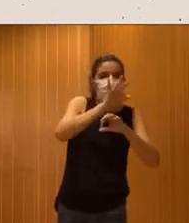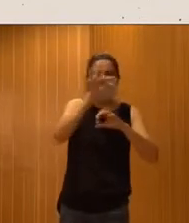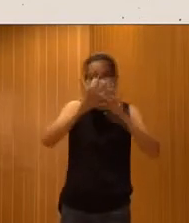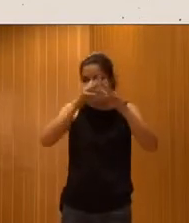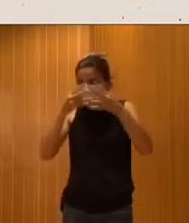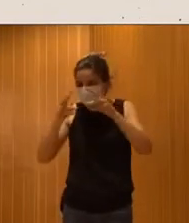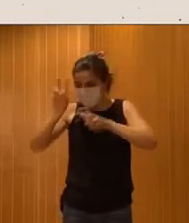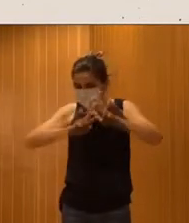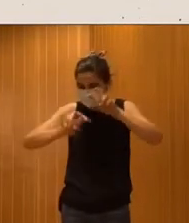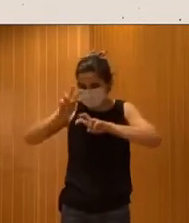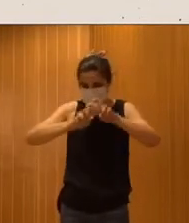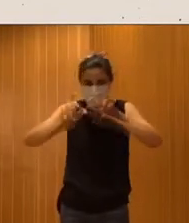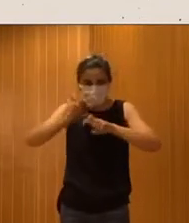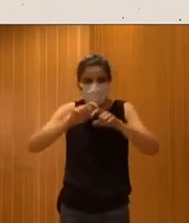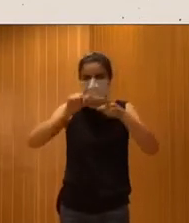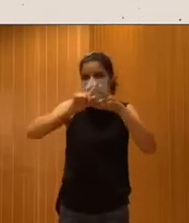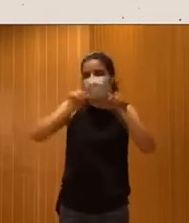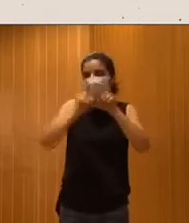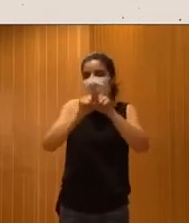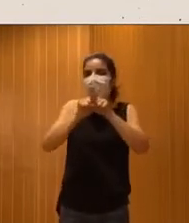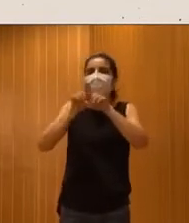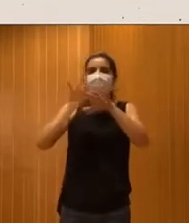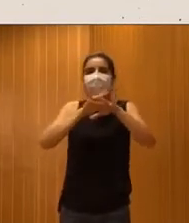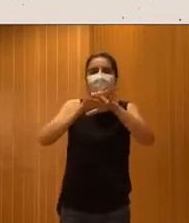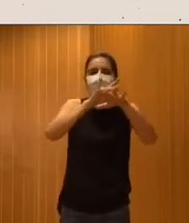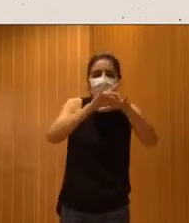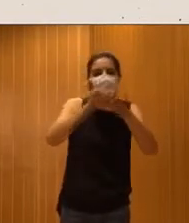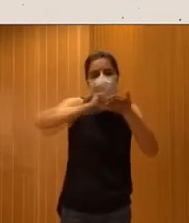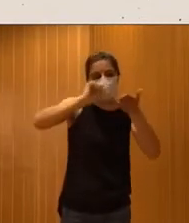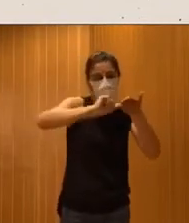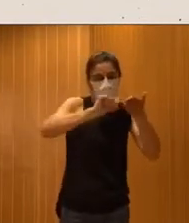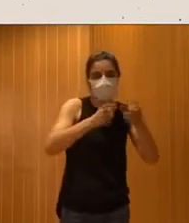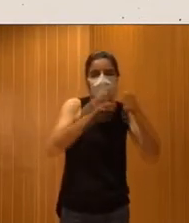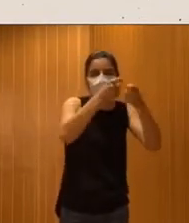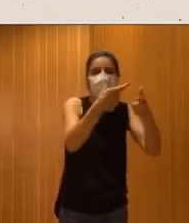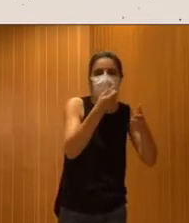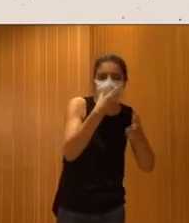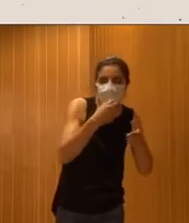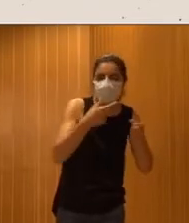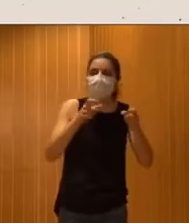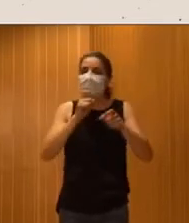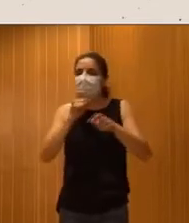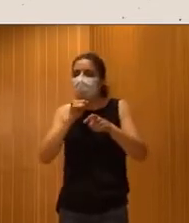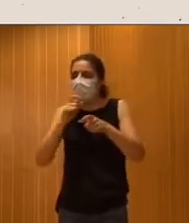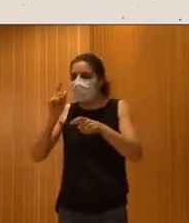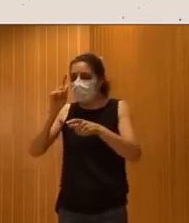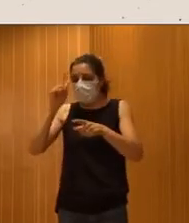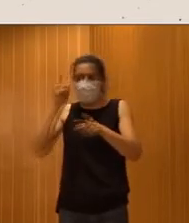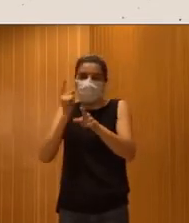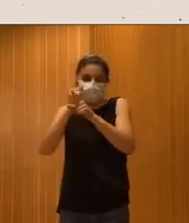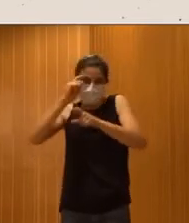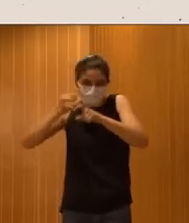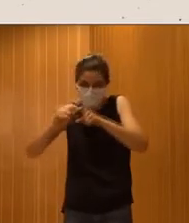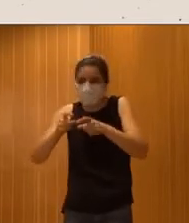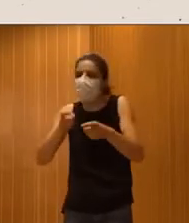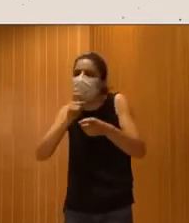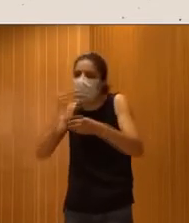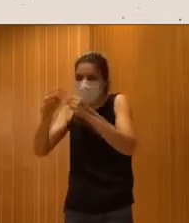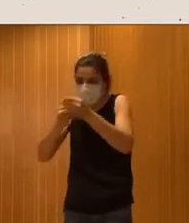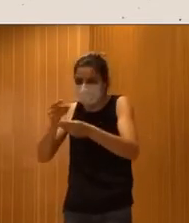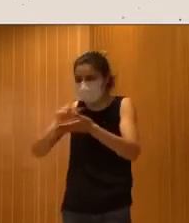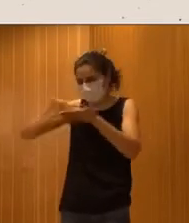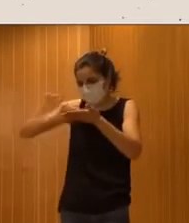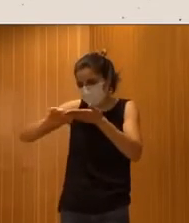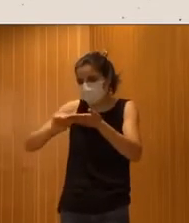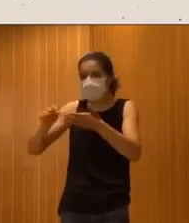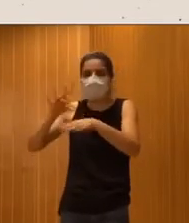Scholar para buscar, pues eso, guías de prescripción de antipsicóticos, neurolépticos, benzodiazepinas,